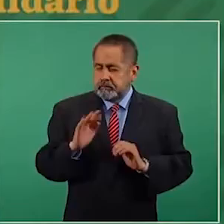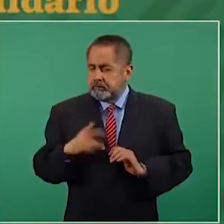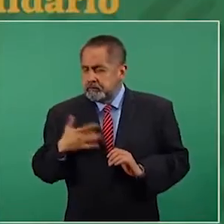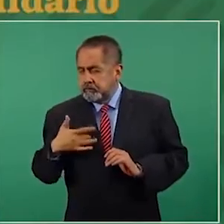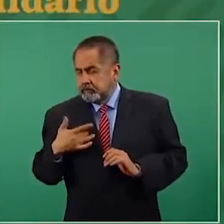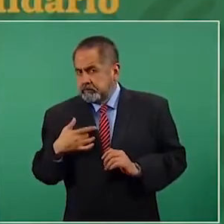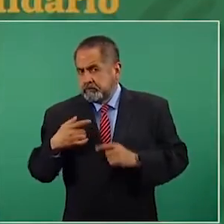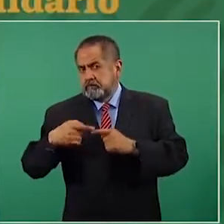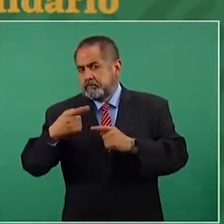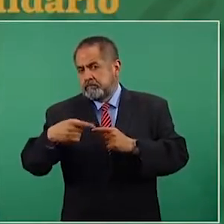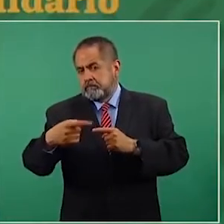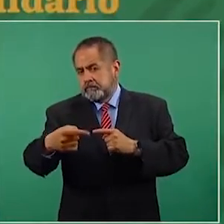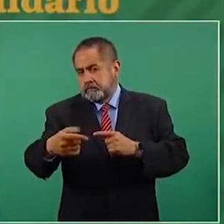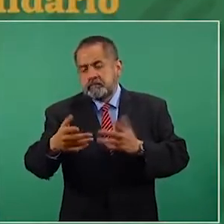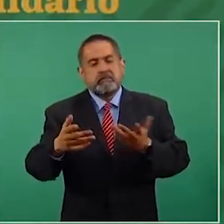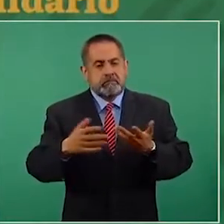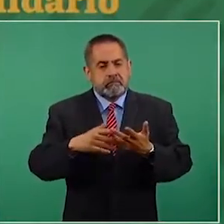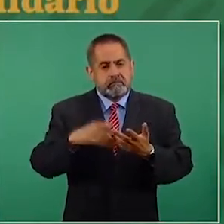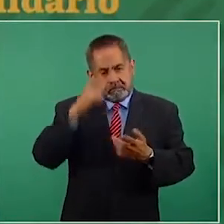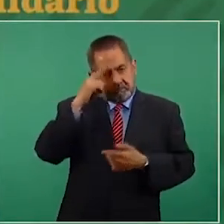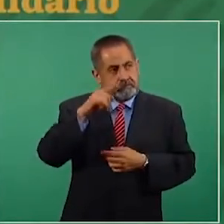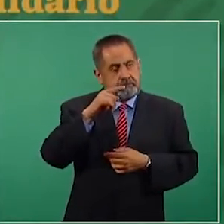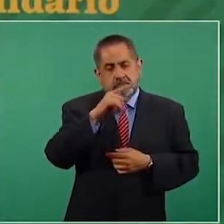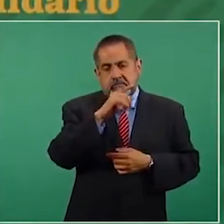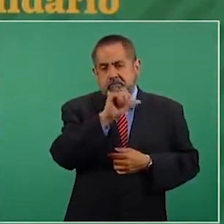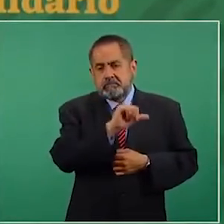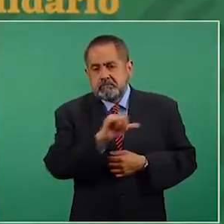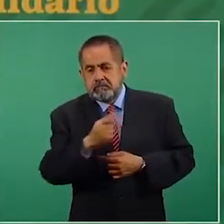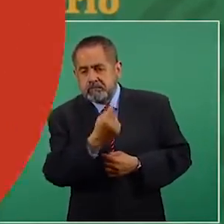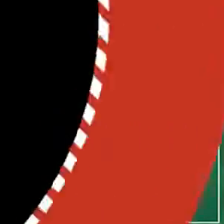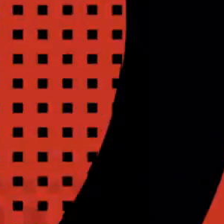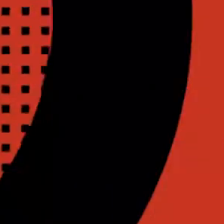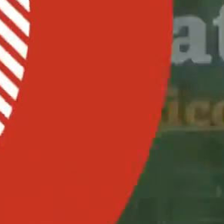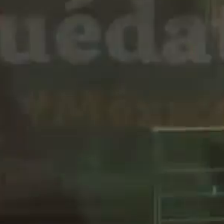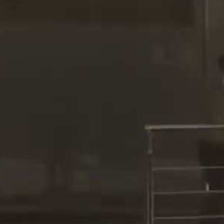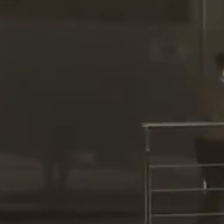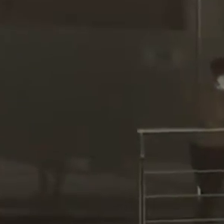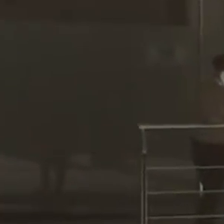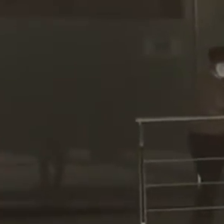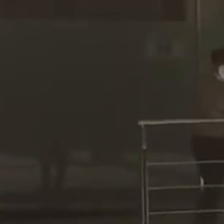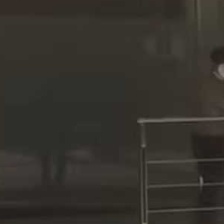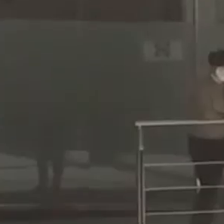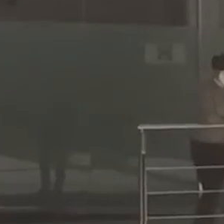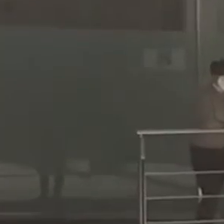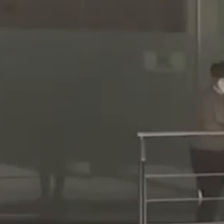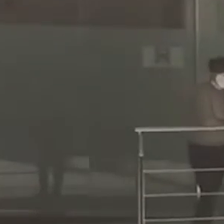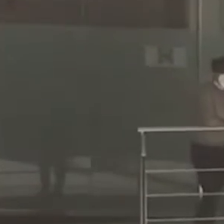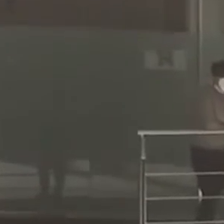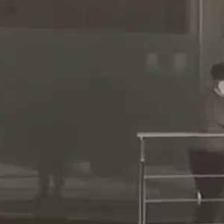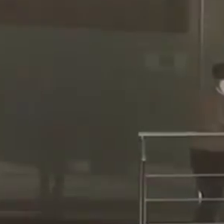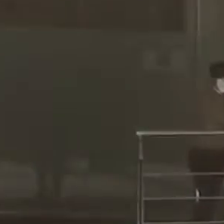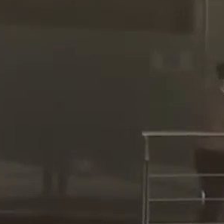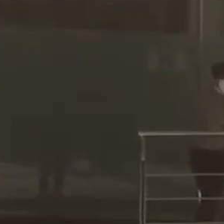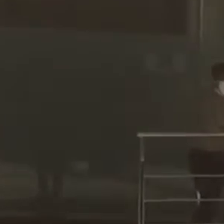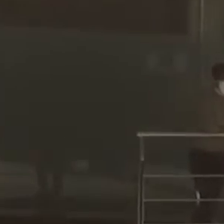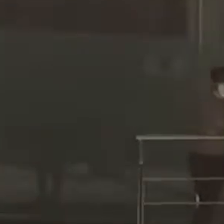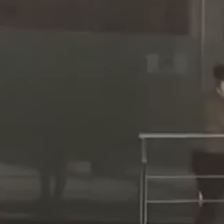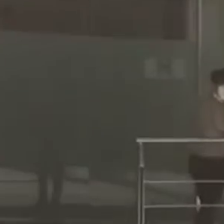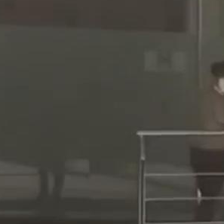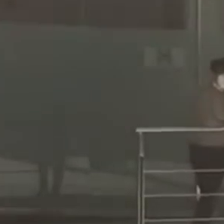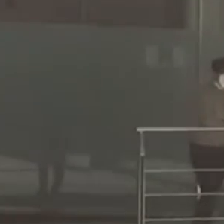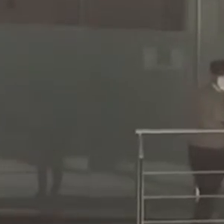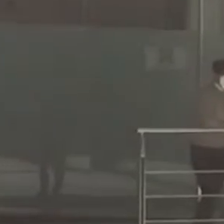ocurrir, que es que la vacunación vaya bajando hacia los menores de edad. Finalmente, el presidente López Obrador en otros temas